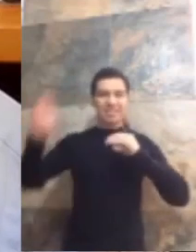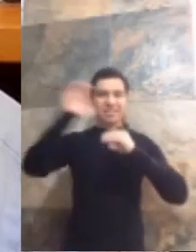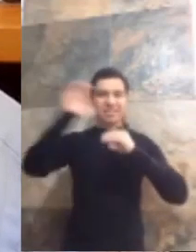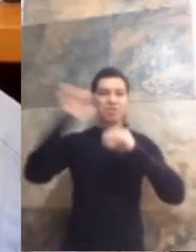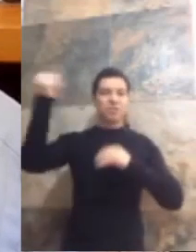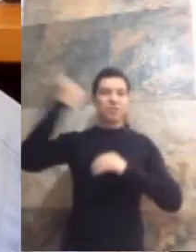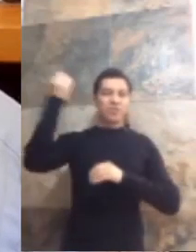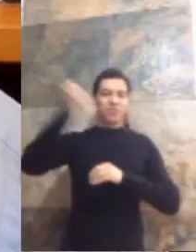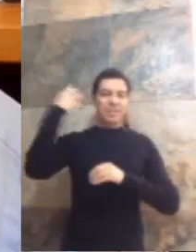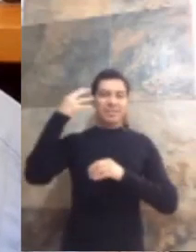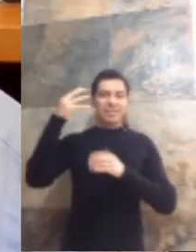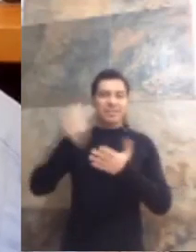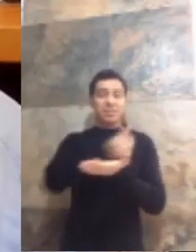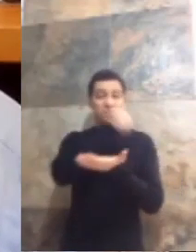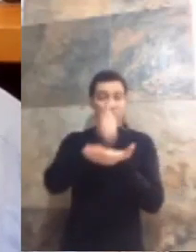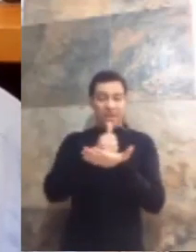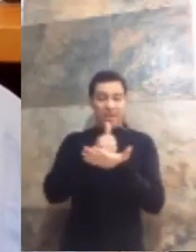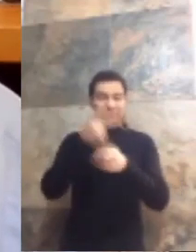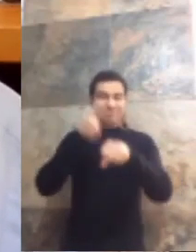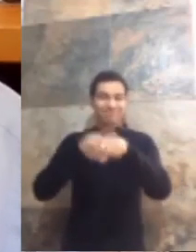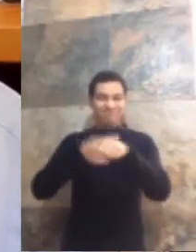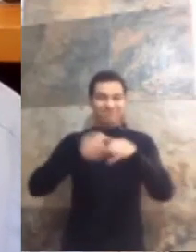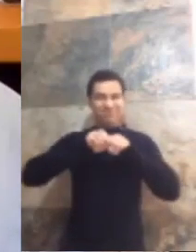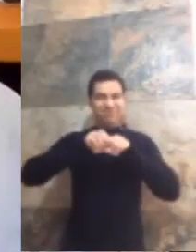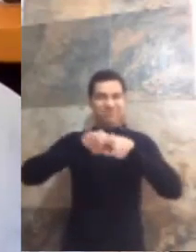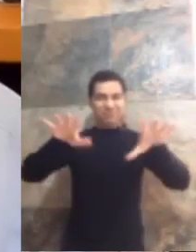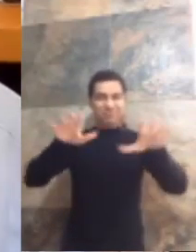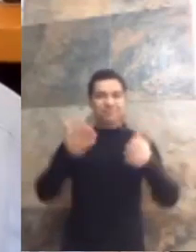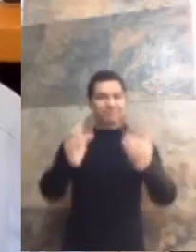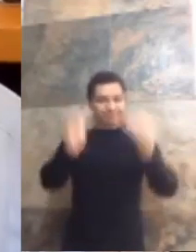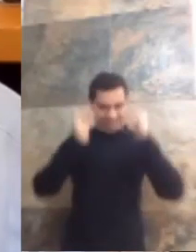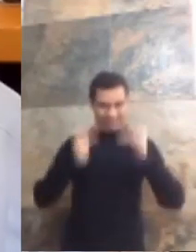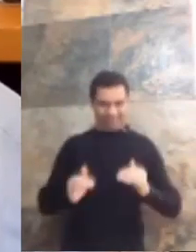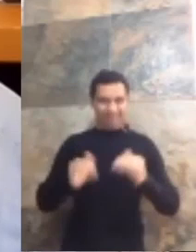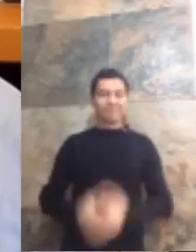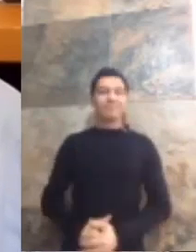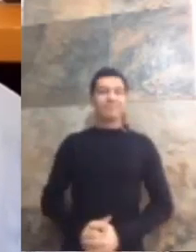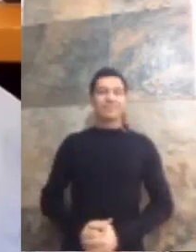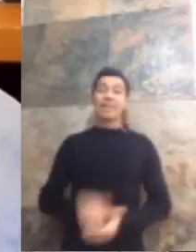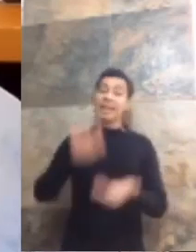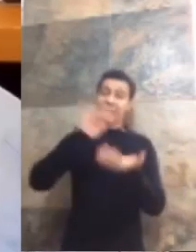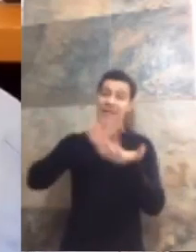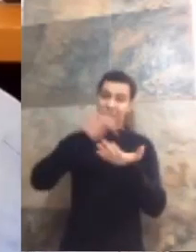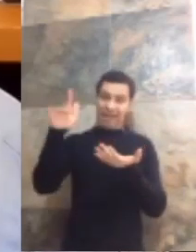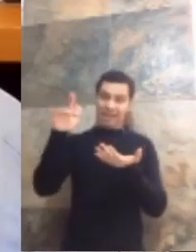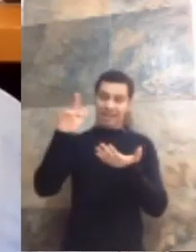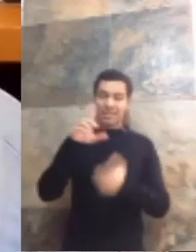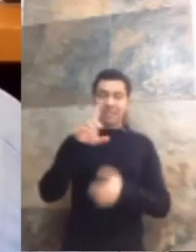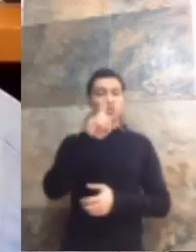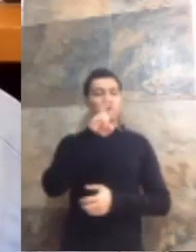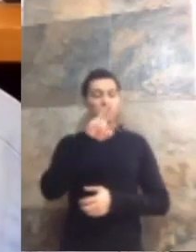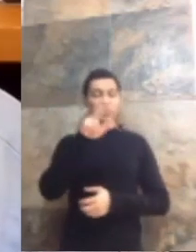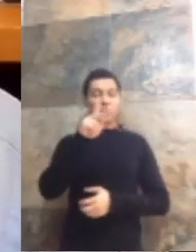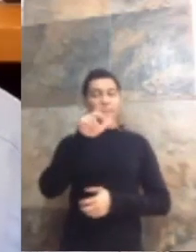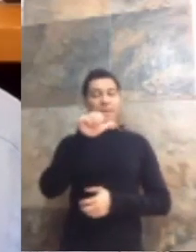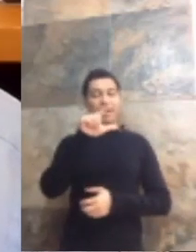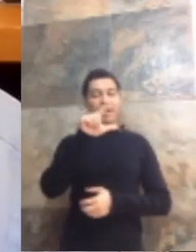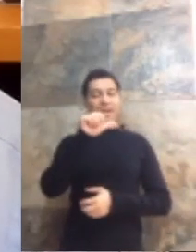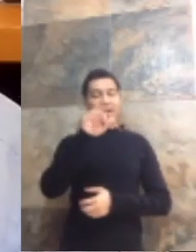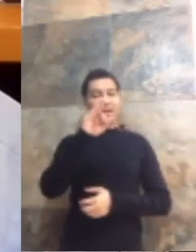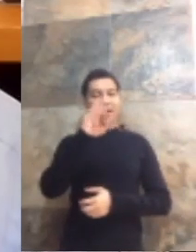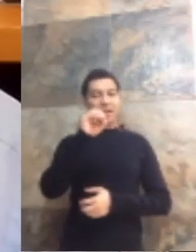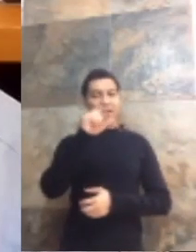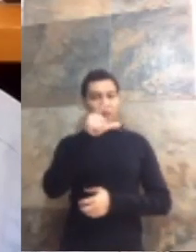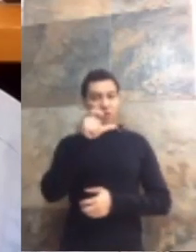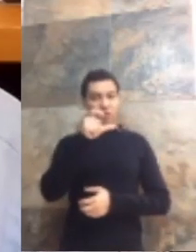pandemia. Adelante, Juan José. Muchas gracias, doctor Palafox. Me da mucho gusto que me hayan invitado.